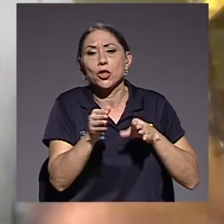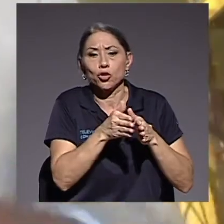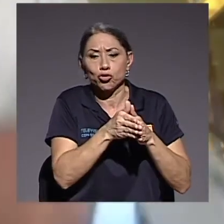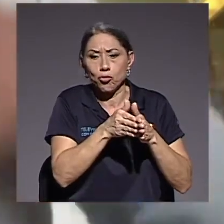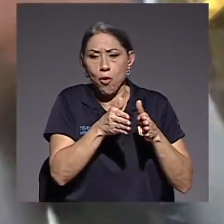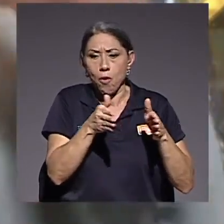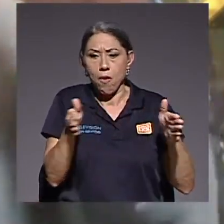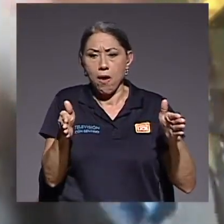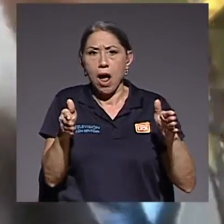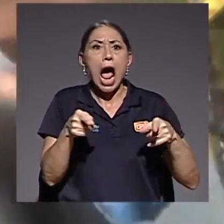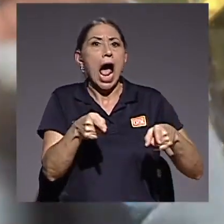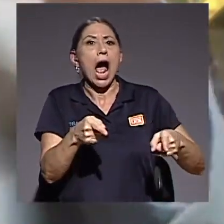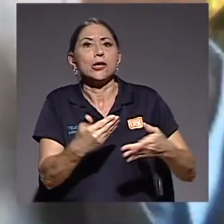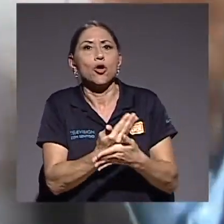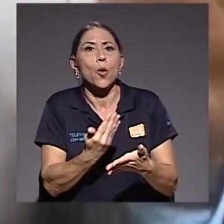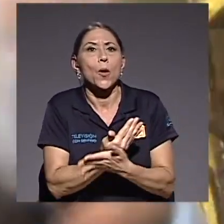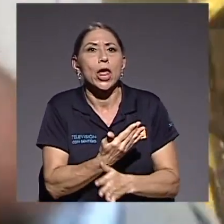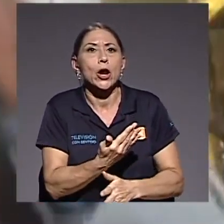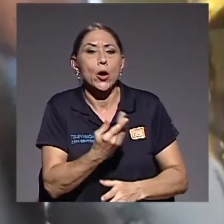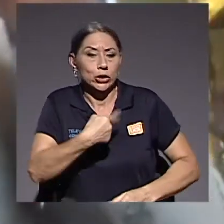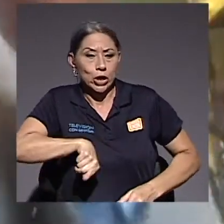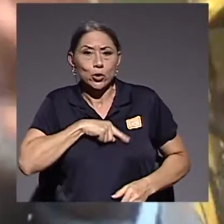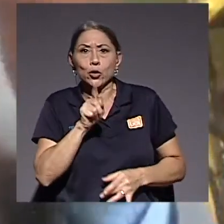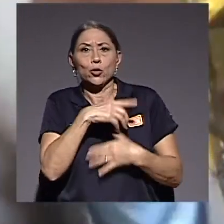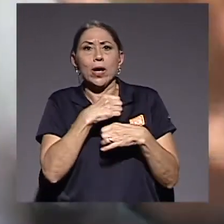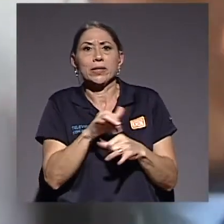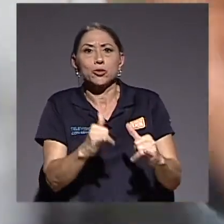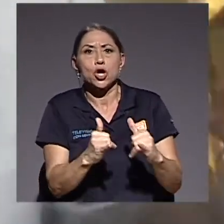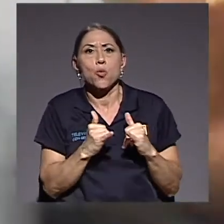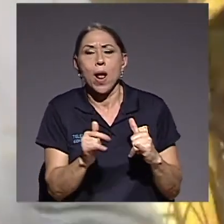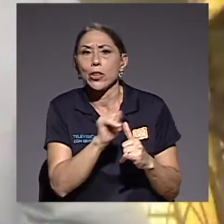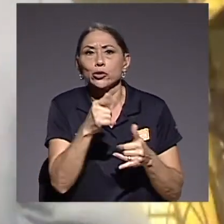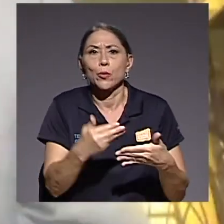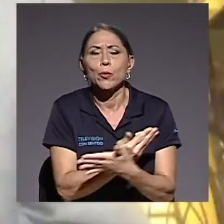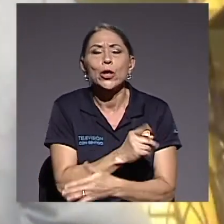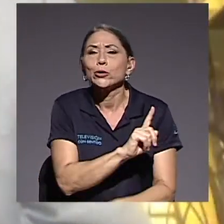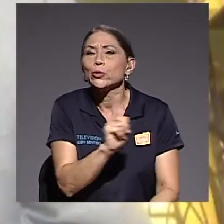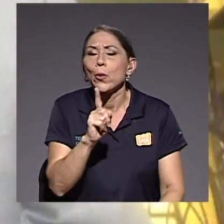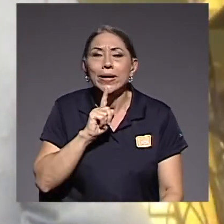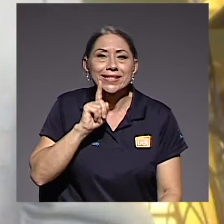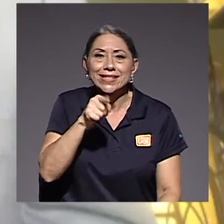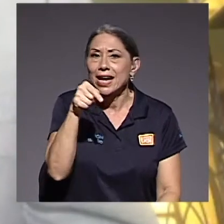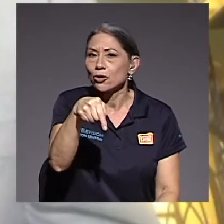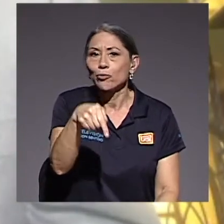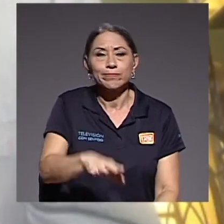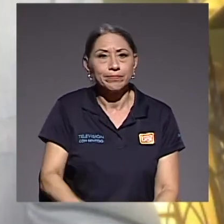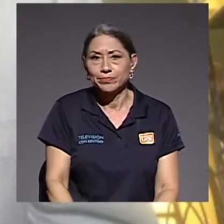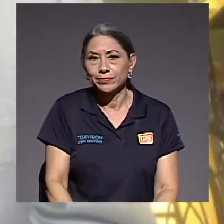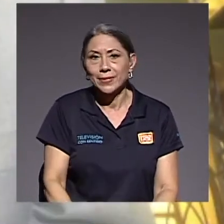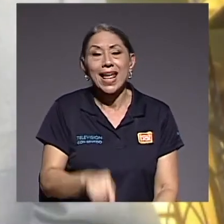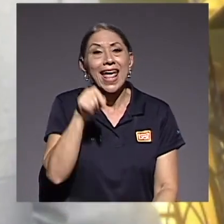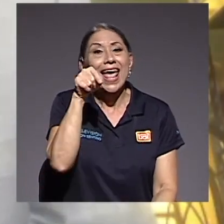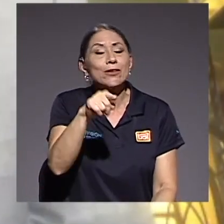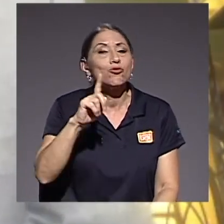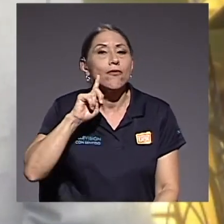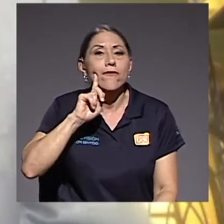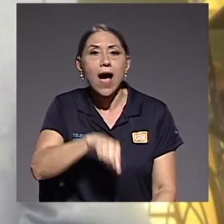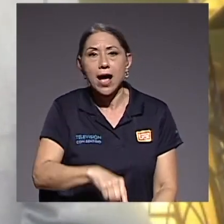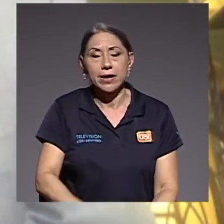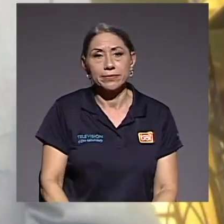eso es lo moderno, entonces si no lo hacemos no somos modernos. No es cierto. Eso es una cosa